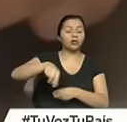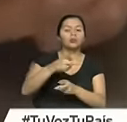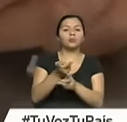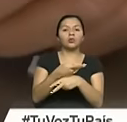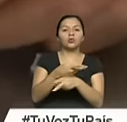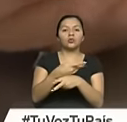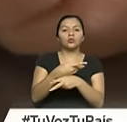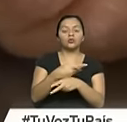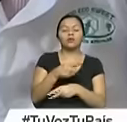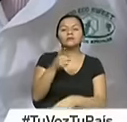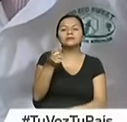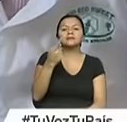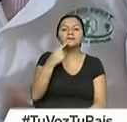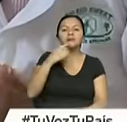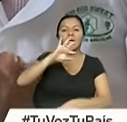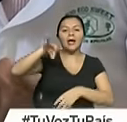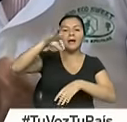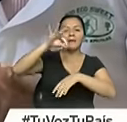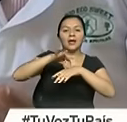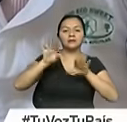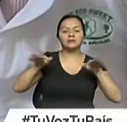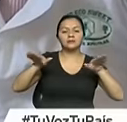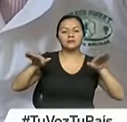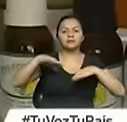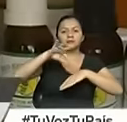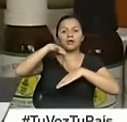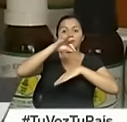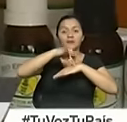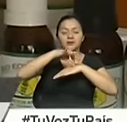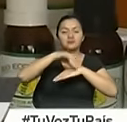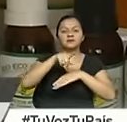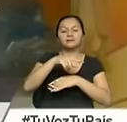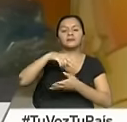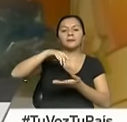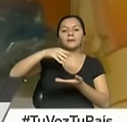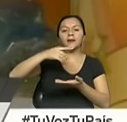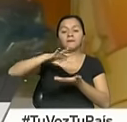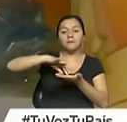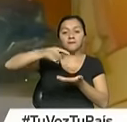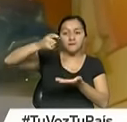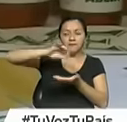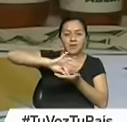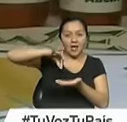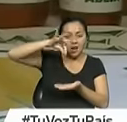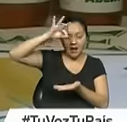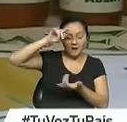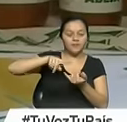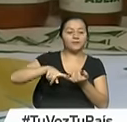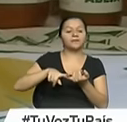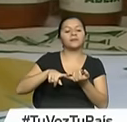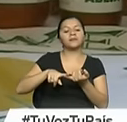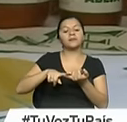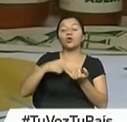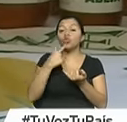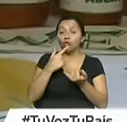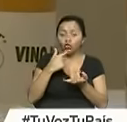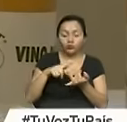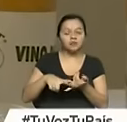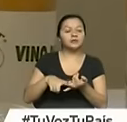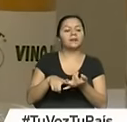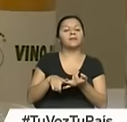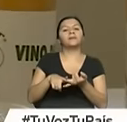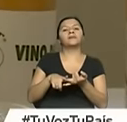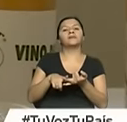productos apícolas. Lo que viene de las abejas es la miel, el polen, la jalea real, el extracto